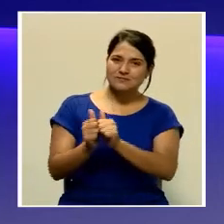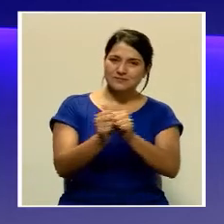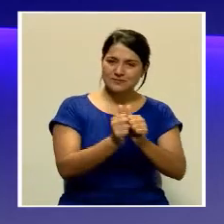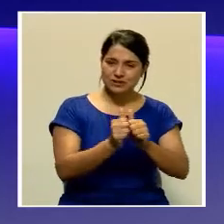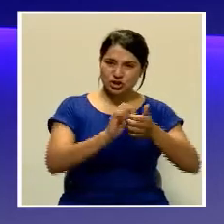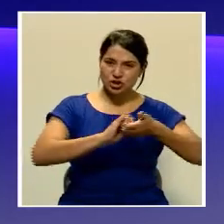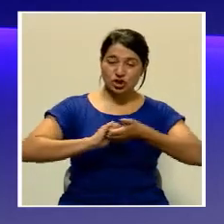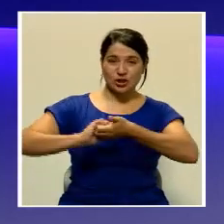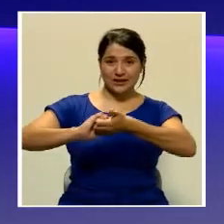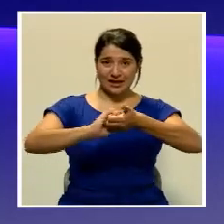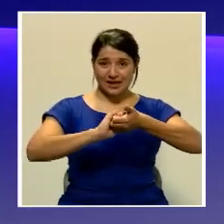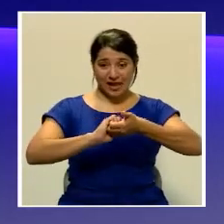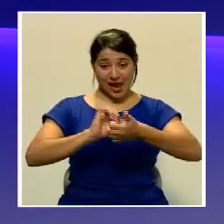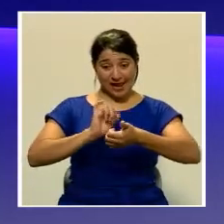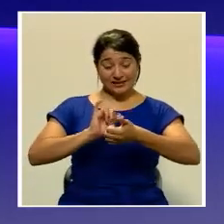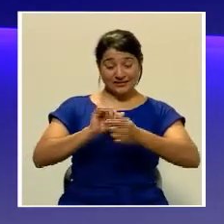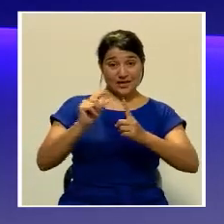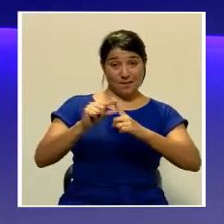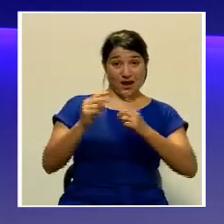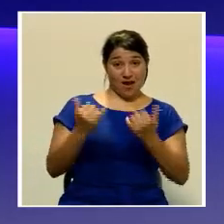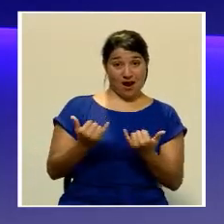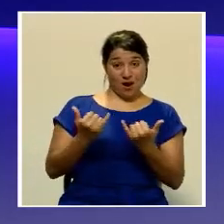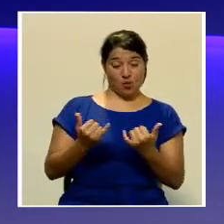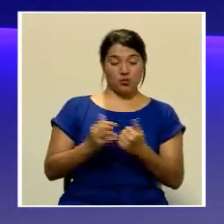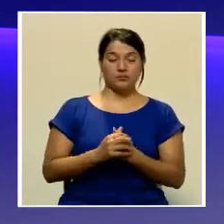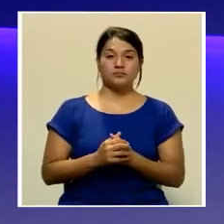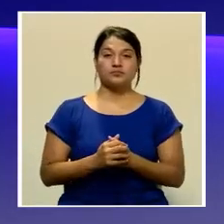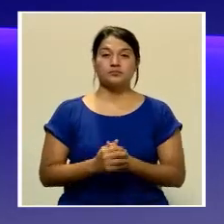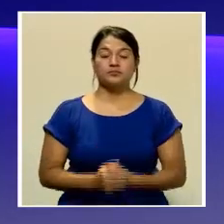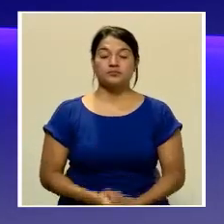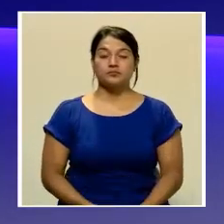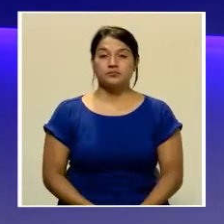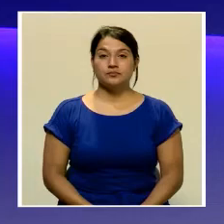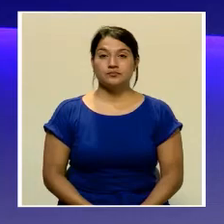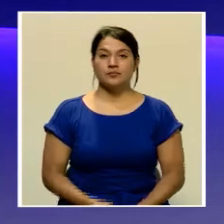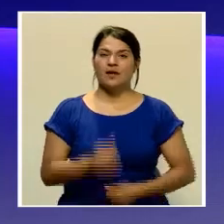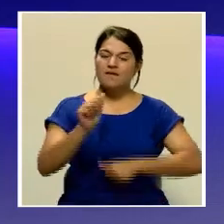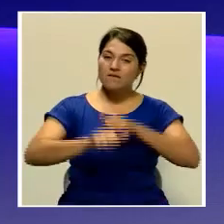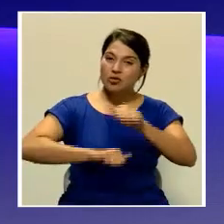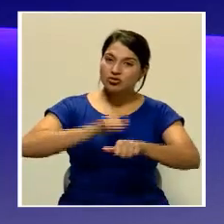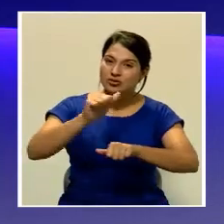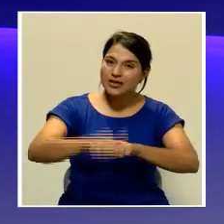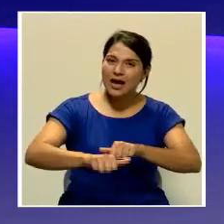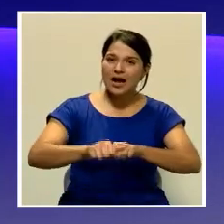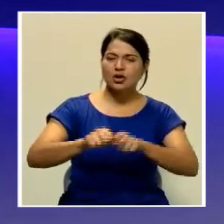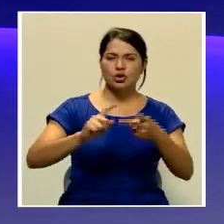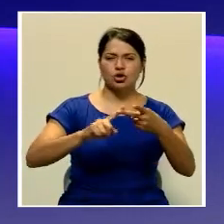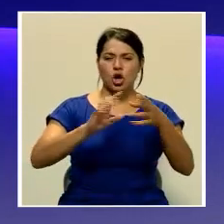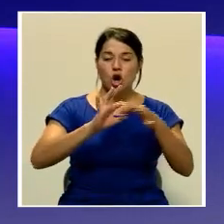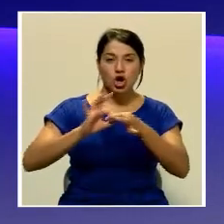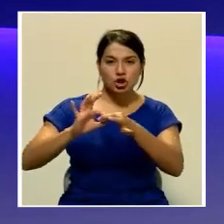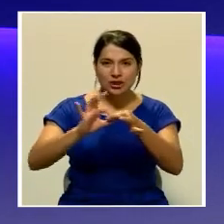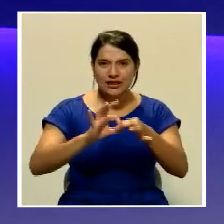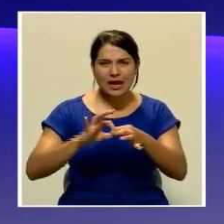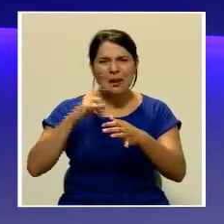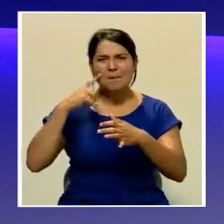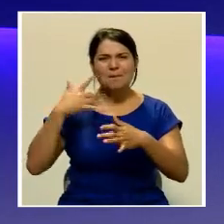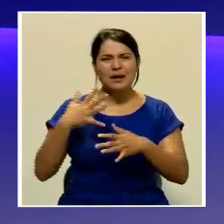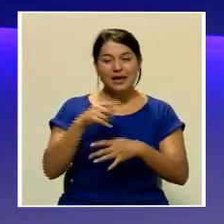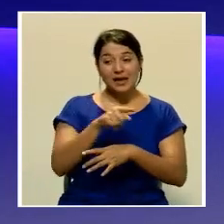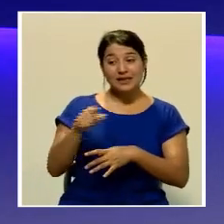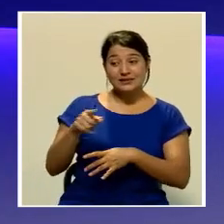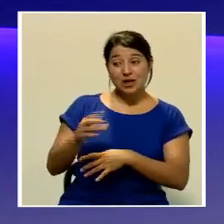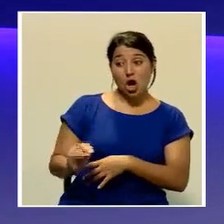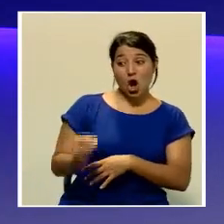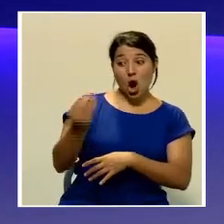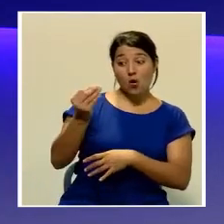Solidaridad es la palabra del momento. Esforzarnos coordinarnos para que los muchachos